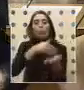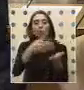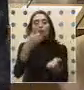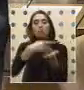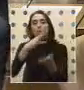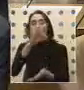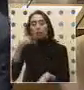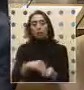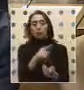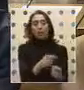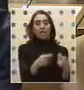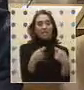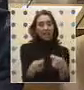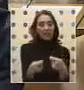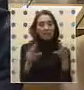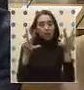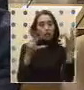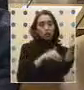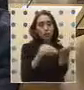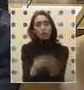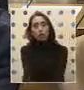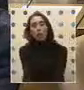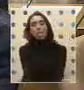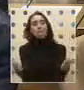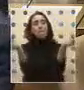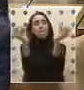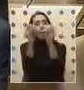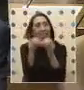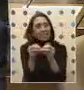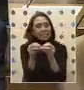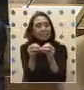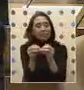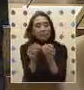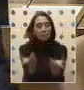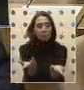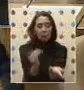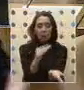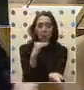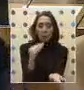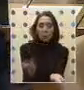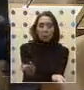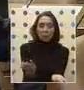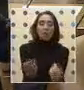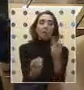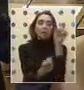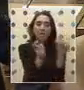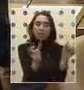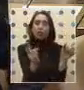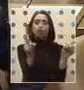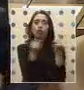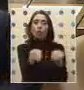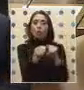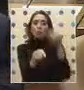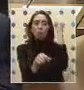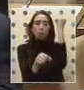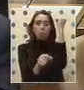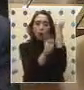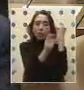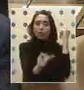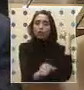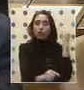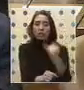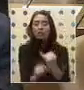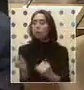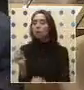decir que tienen que gastar 8 millones de pesos más? ¿Eso no importa? ¿Ellos son los poderosos de siempre? No, señor